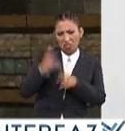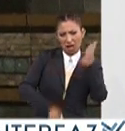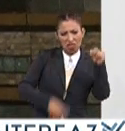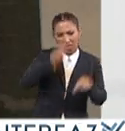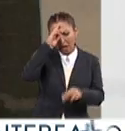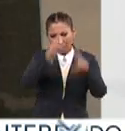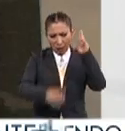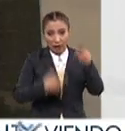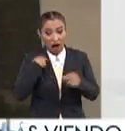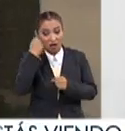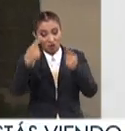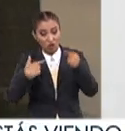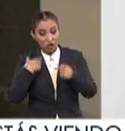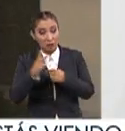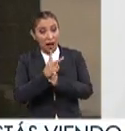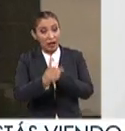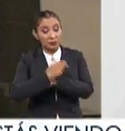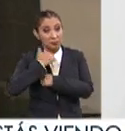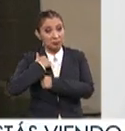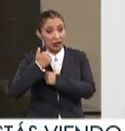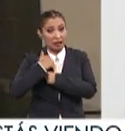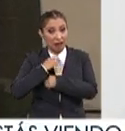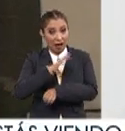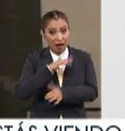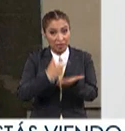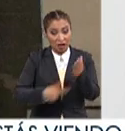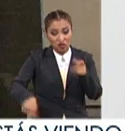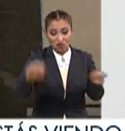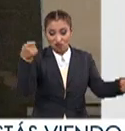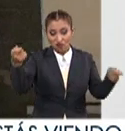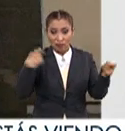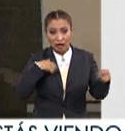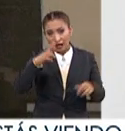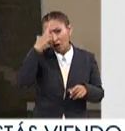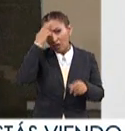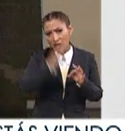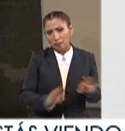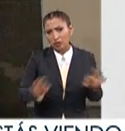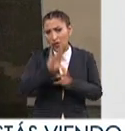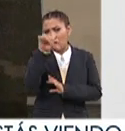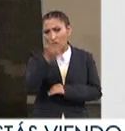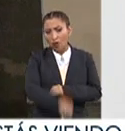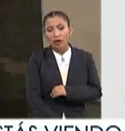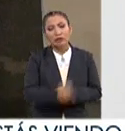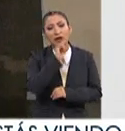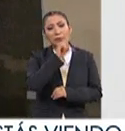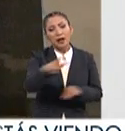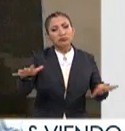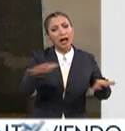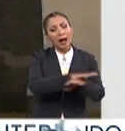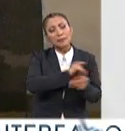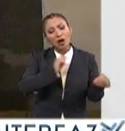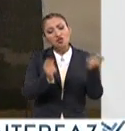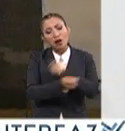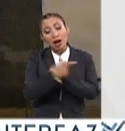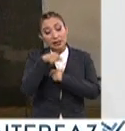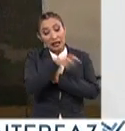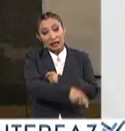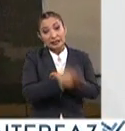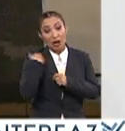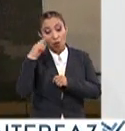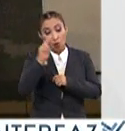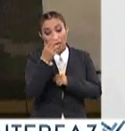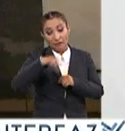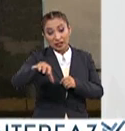de ellos militarizados, Ana Cris. Así que hoy es un día importante de recordar y, por supuesto, la evolución y la trascendencia de